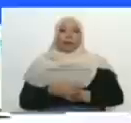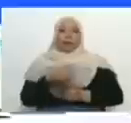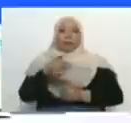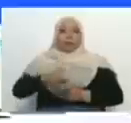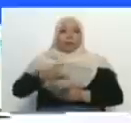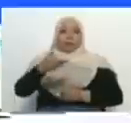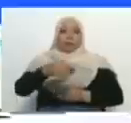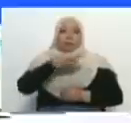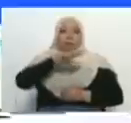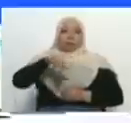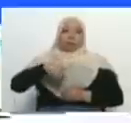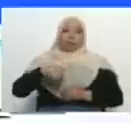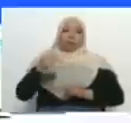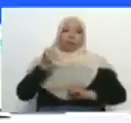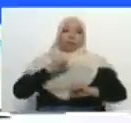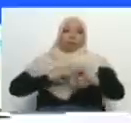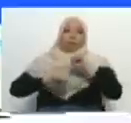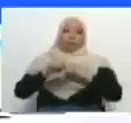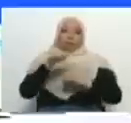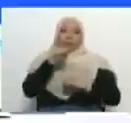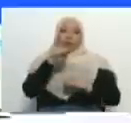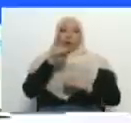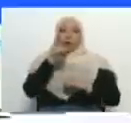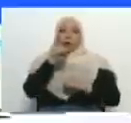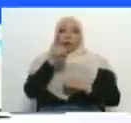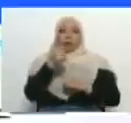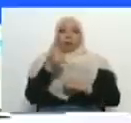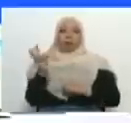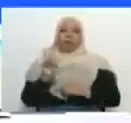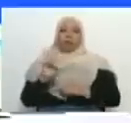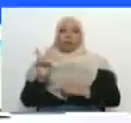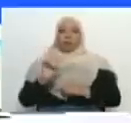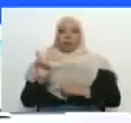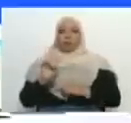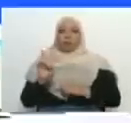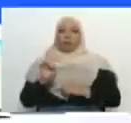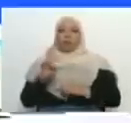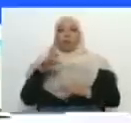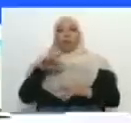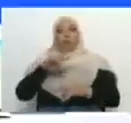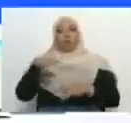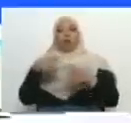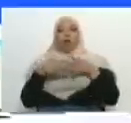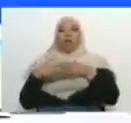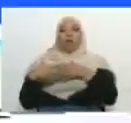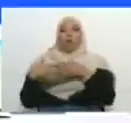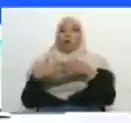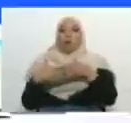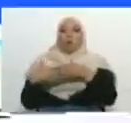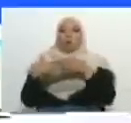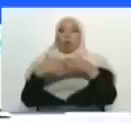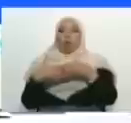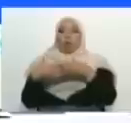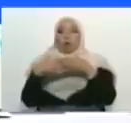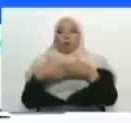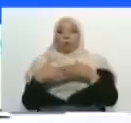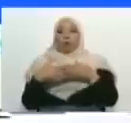sin defensa específicamente a Venezuela en el territorio de los Estados Unidos de